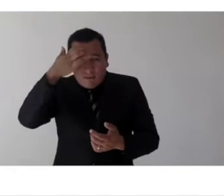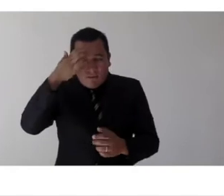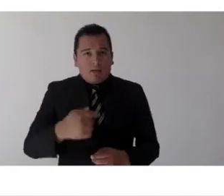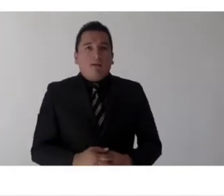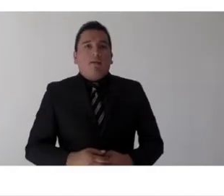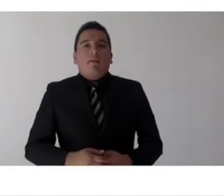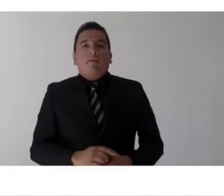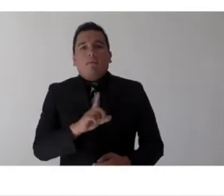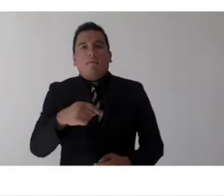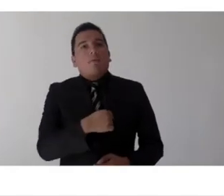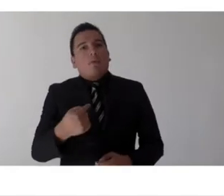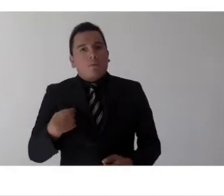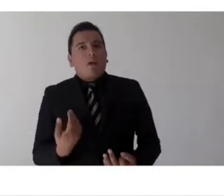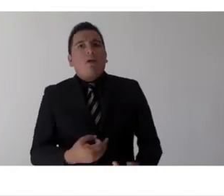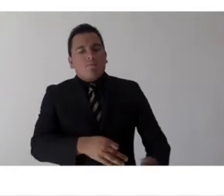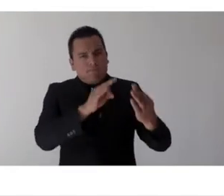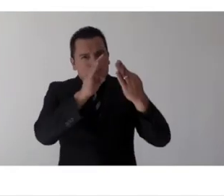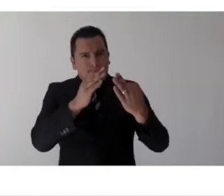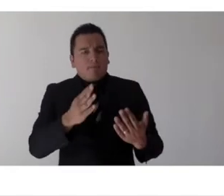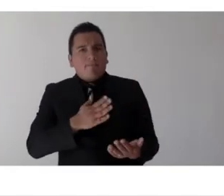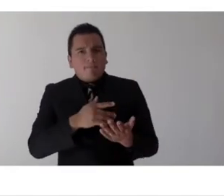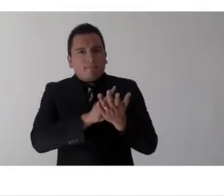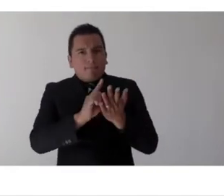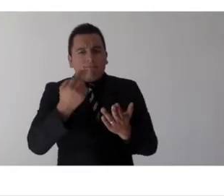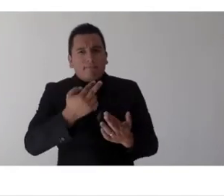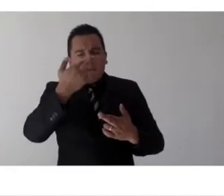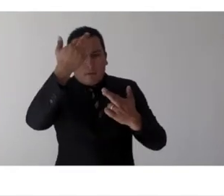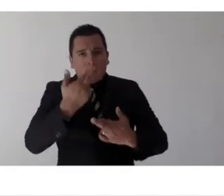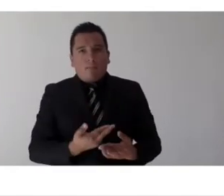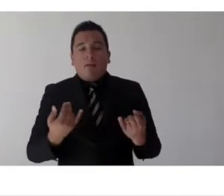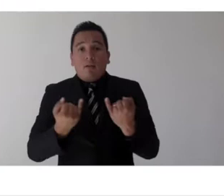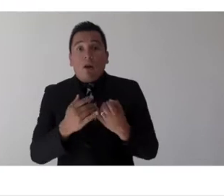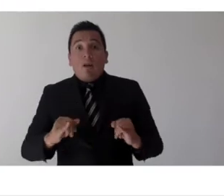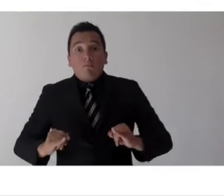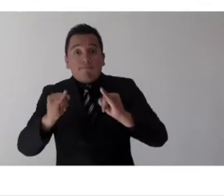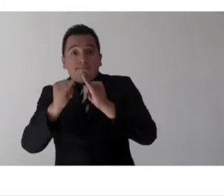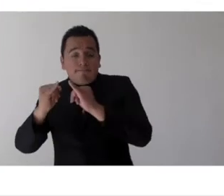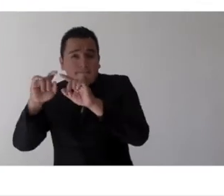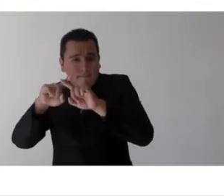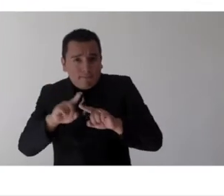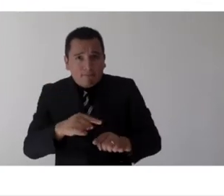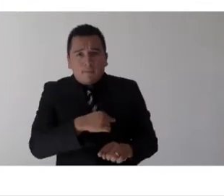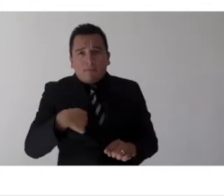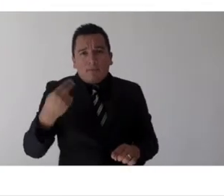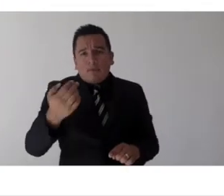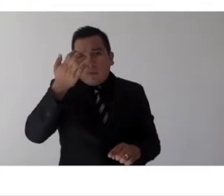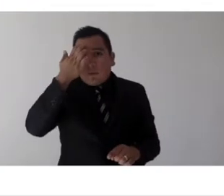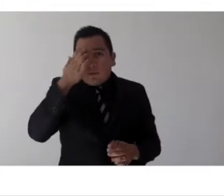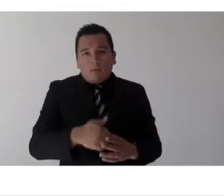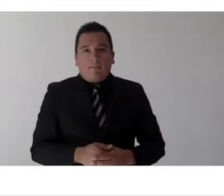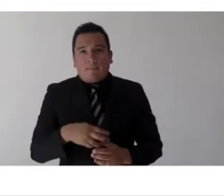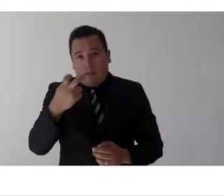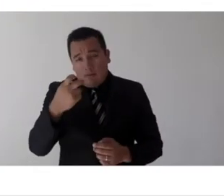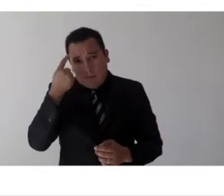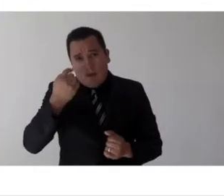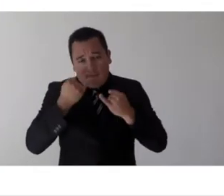a exigirlos, y para que conozcamos nuestras instituciones y aprendamos a utilizarlas. Por un lado, en términos de información. Lo